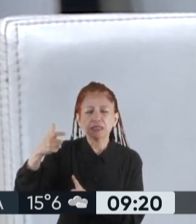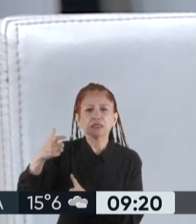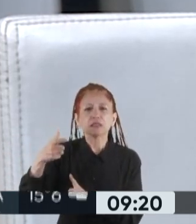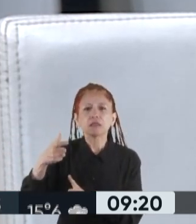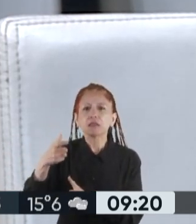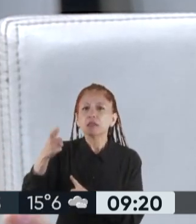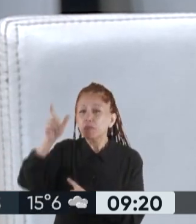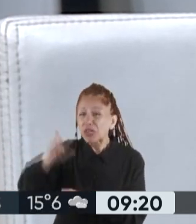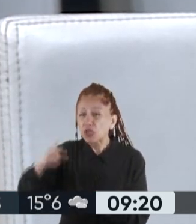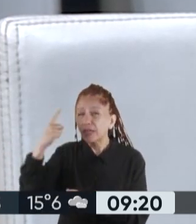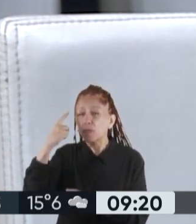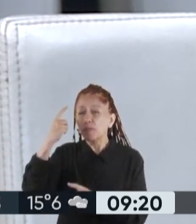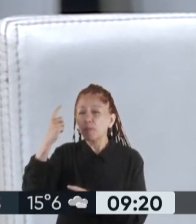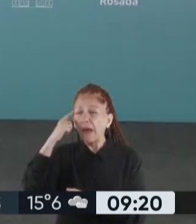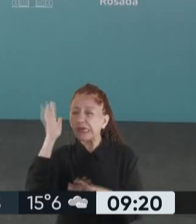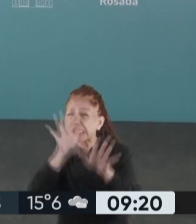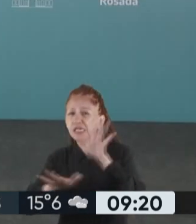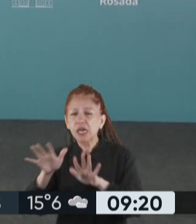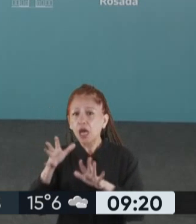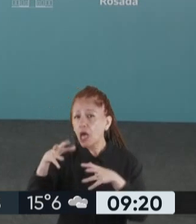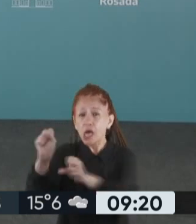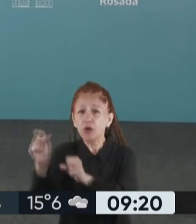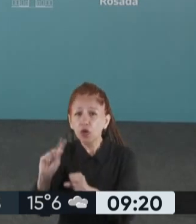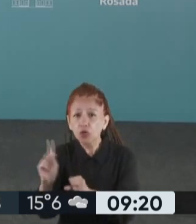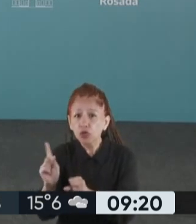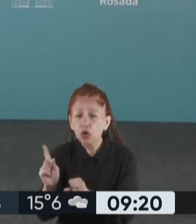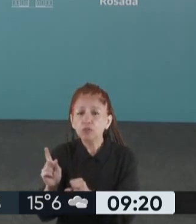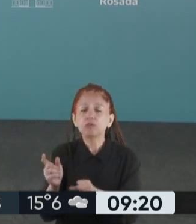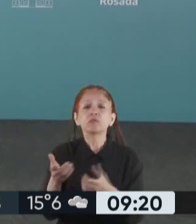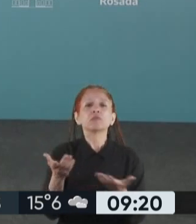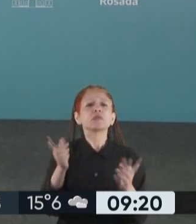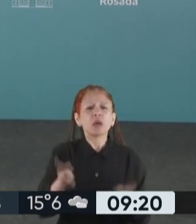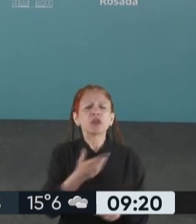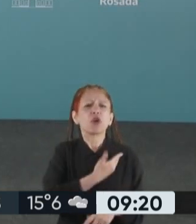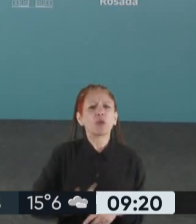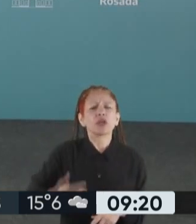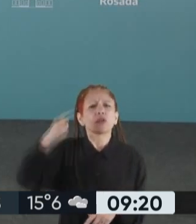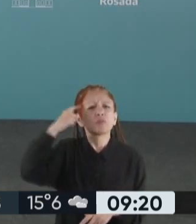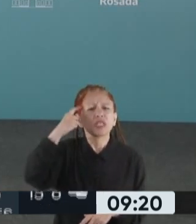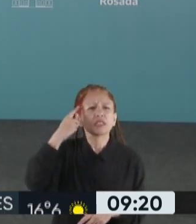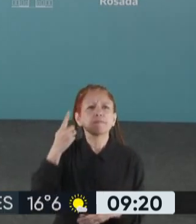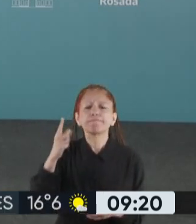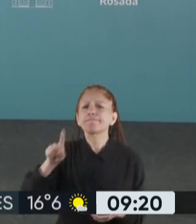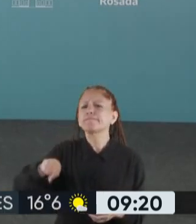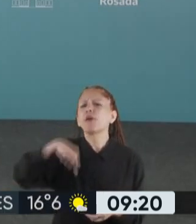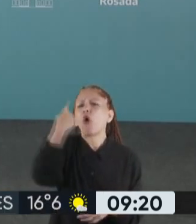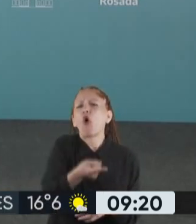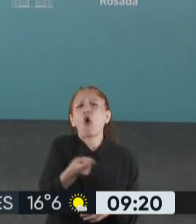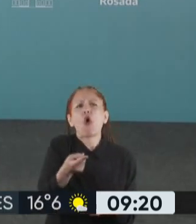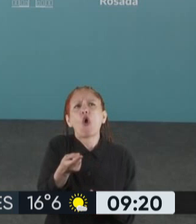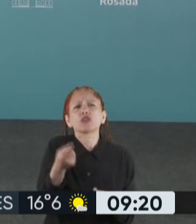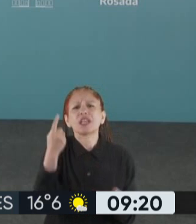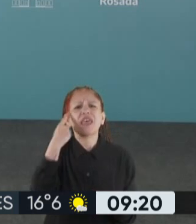todavía no fue encontrado, o la posición del gobierno respecto de esto está más cerca de otras visiones, por